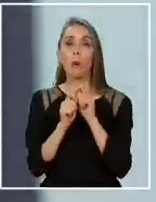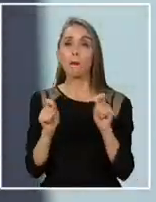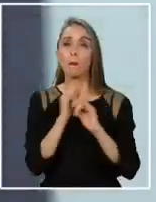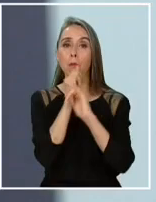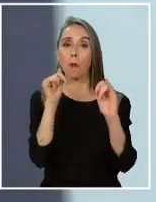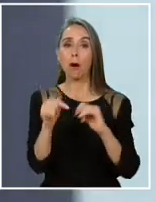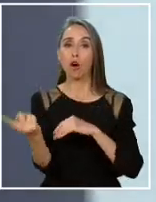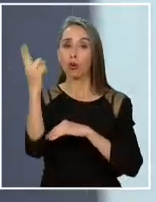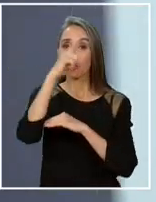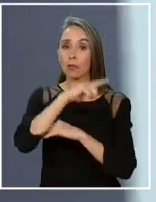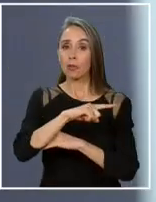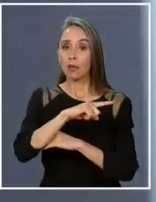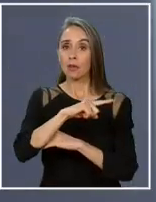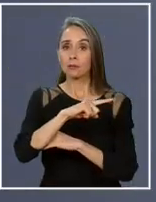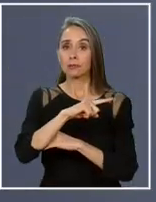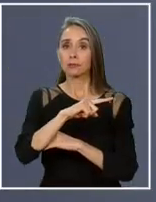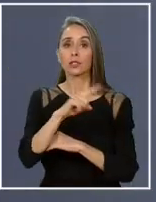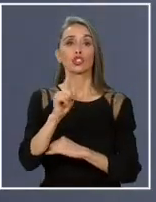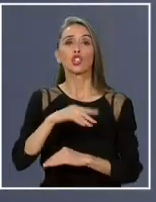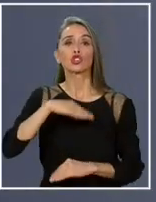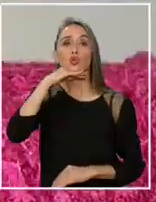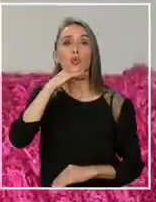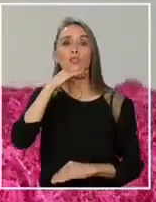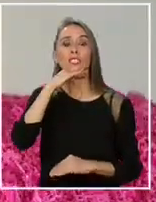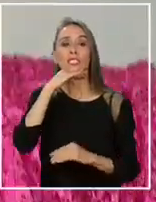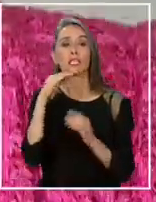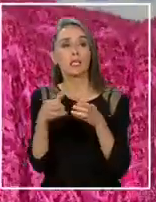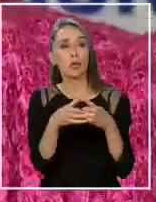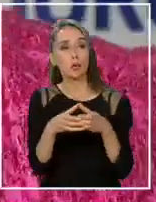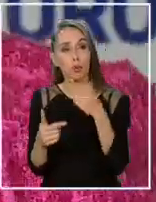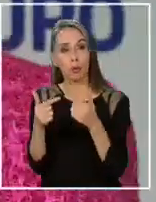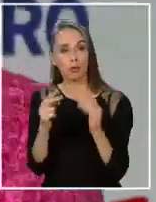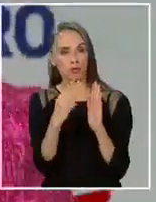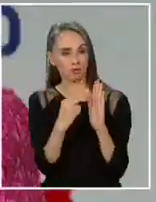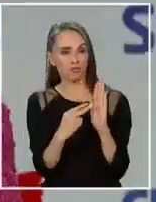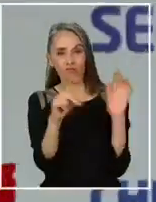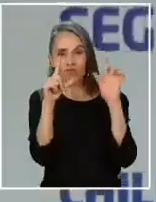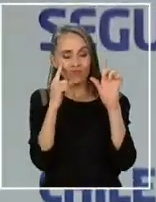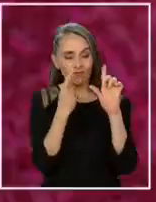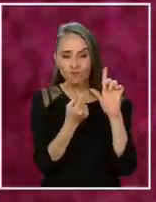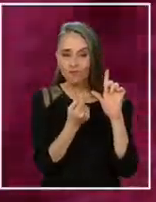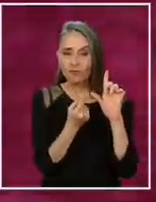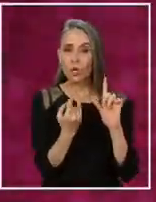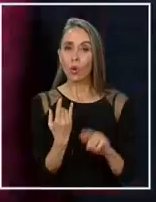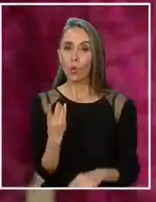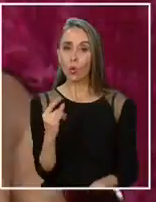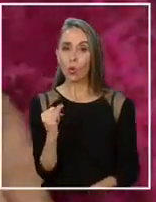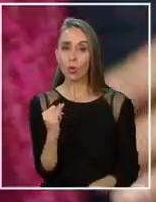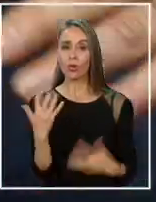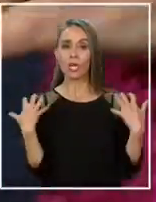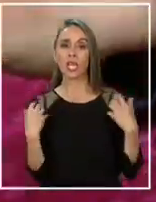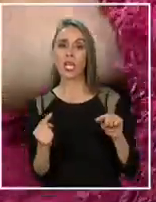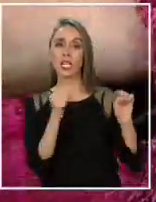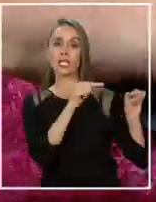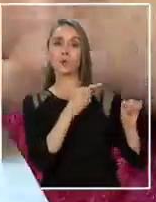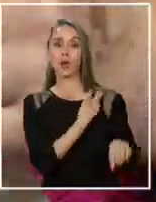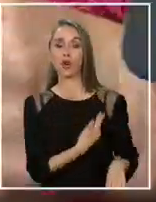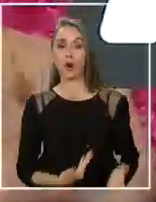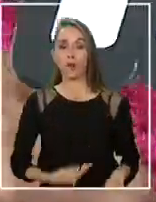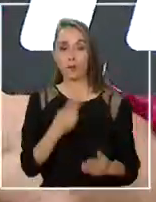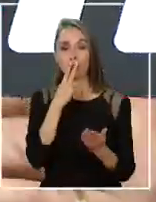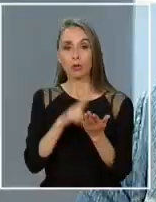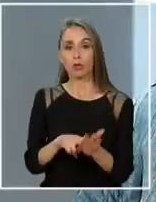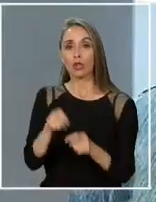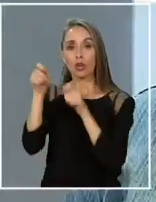esta jornada no fue considerado como suficiente por algunos sectores políticos, incluso la UDI responsabilizando al gobierno ofició